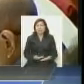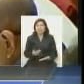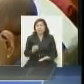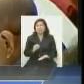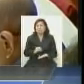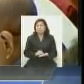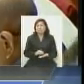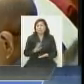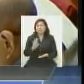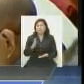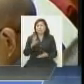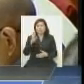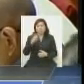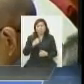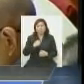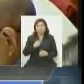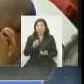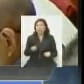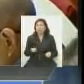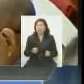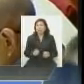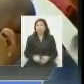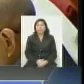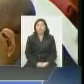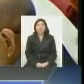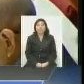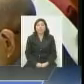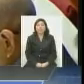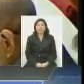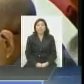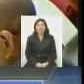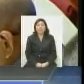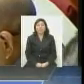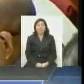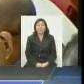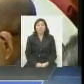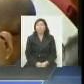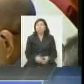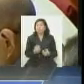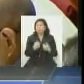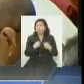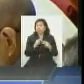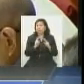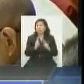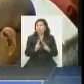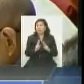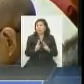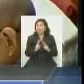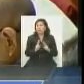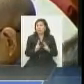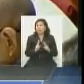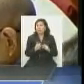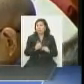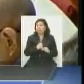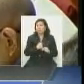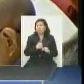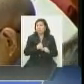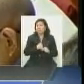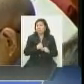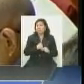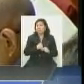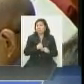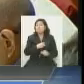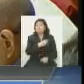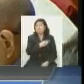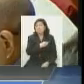de 5.000 policías para una clausura. He verificado eso en versión del mismo ministro Walter